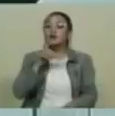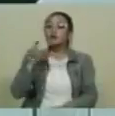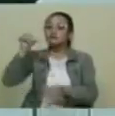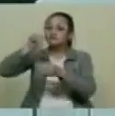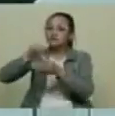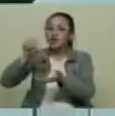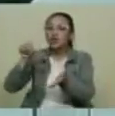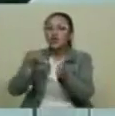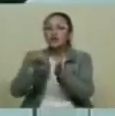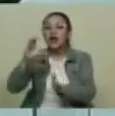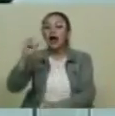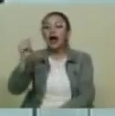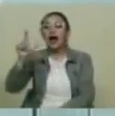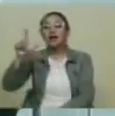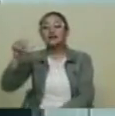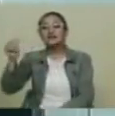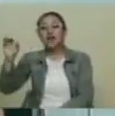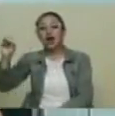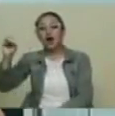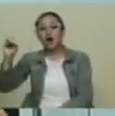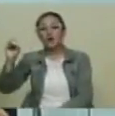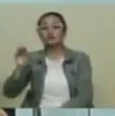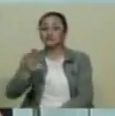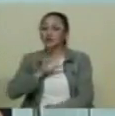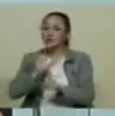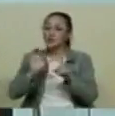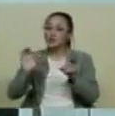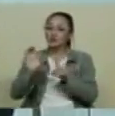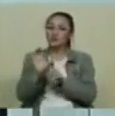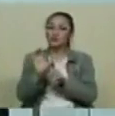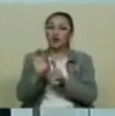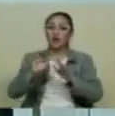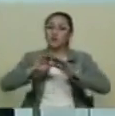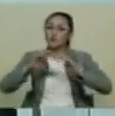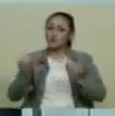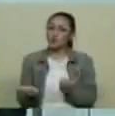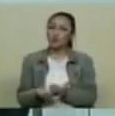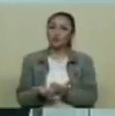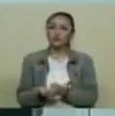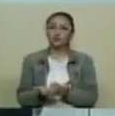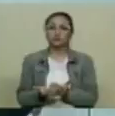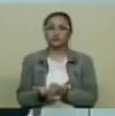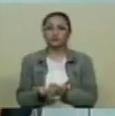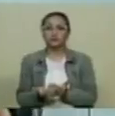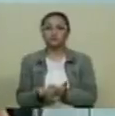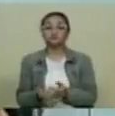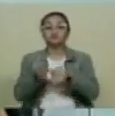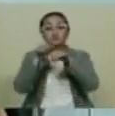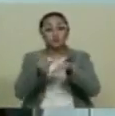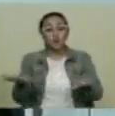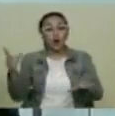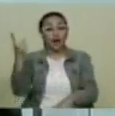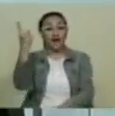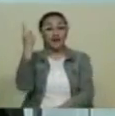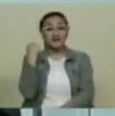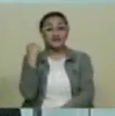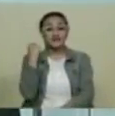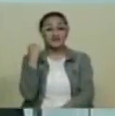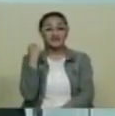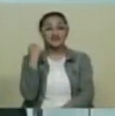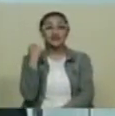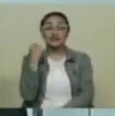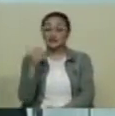declarado patrimonio cultural inmaterial de la humanidad. De modo que con esta declaratoria de ayer se suman